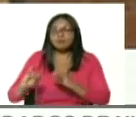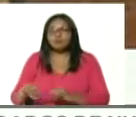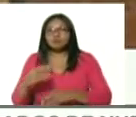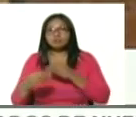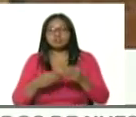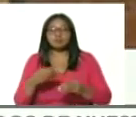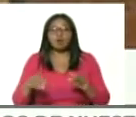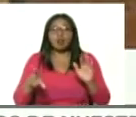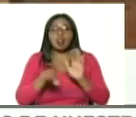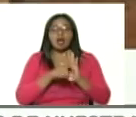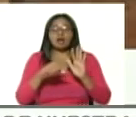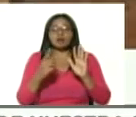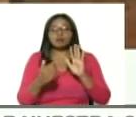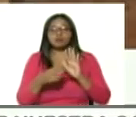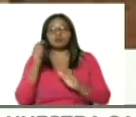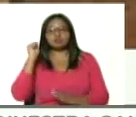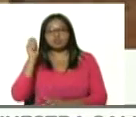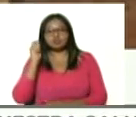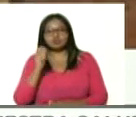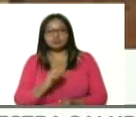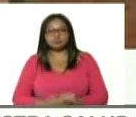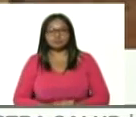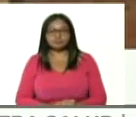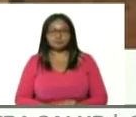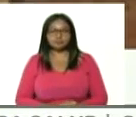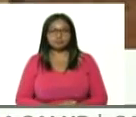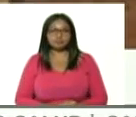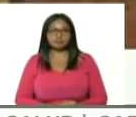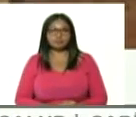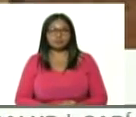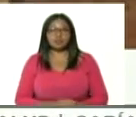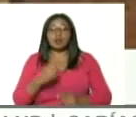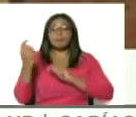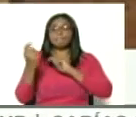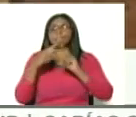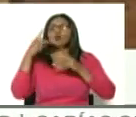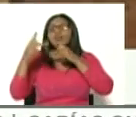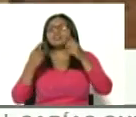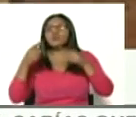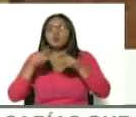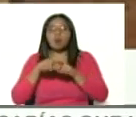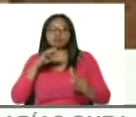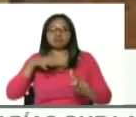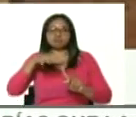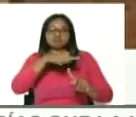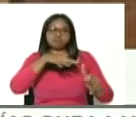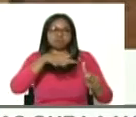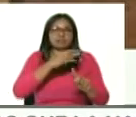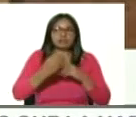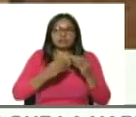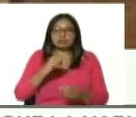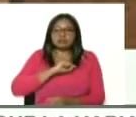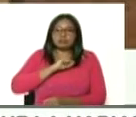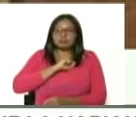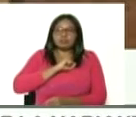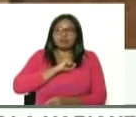constitución. Su política es la mentira, la manipulación, tratar de crear miedo, pero ya hay mucha conciencia en